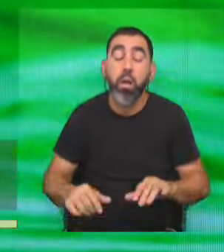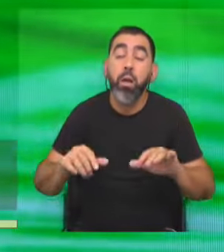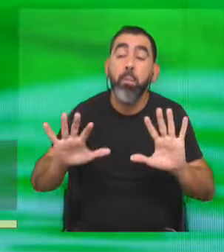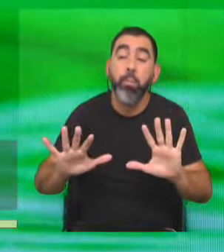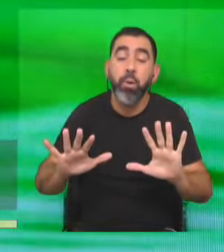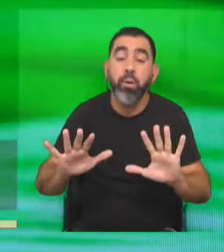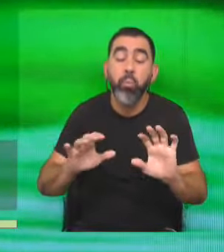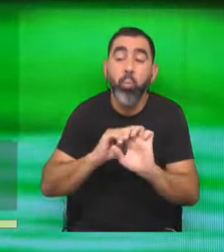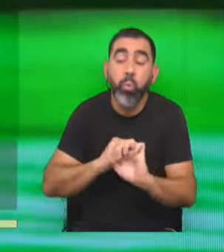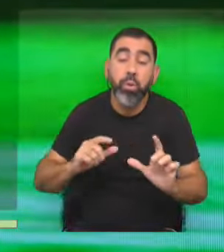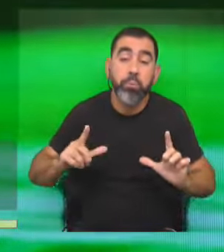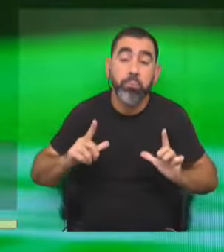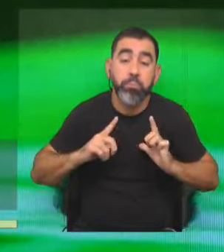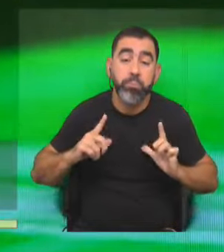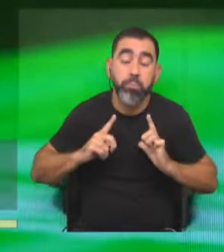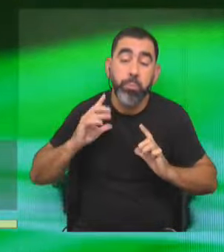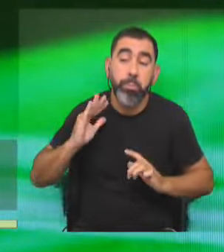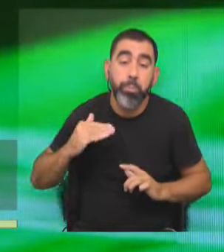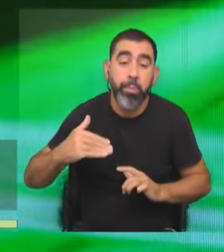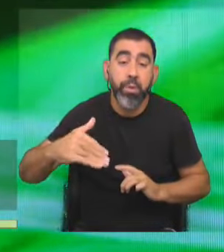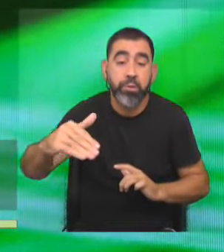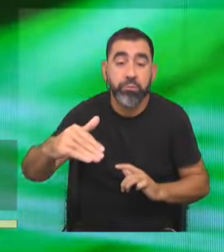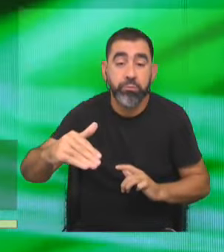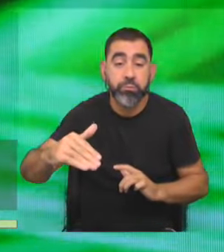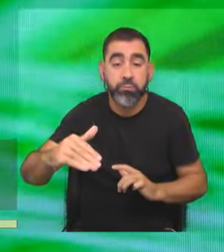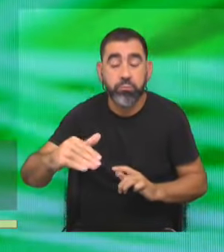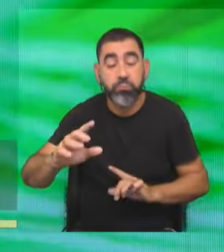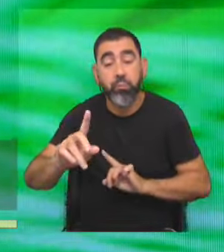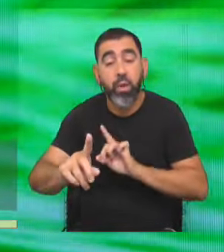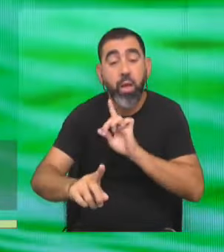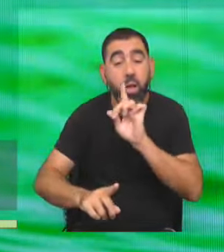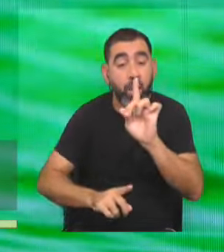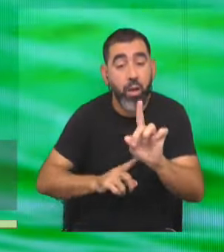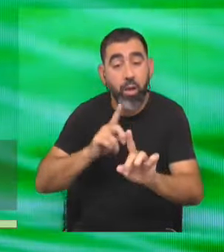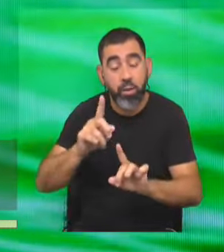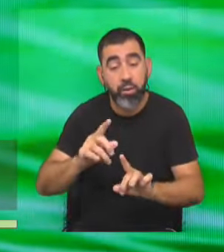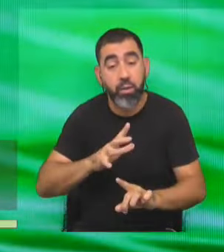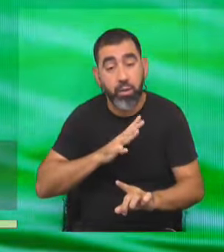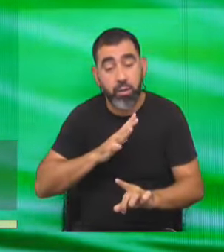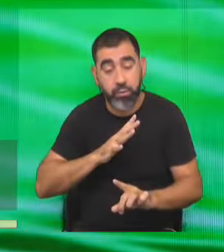puerta de expectativa de esperanza es que aparecen empiezan a